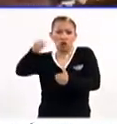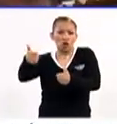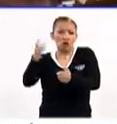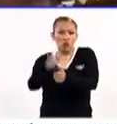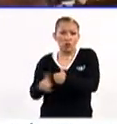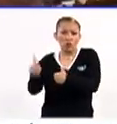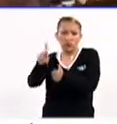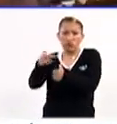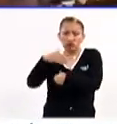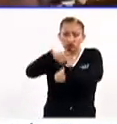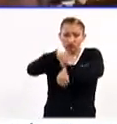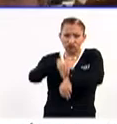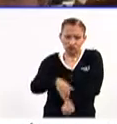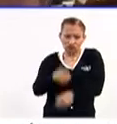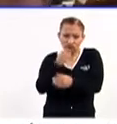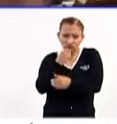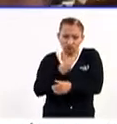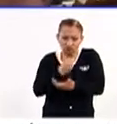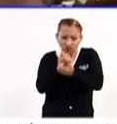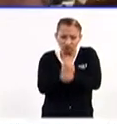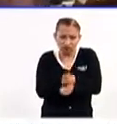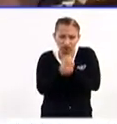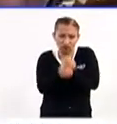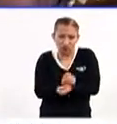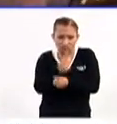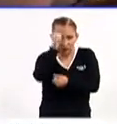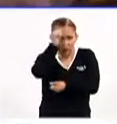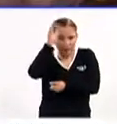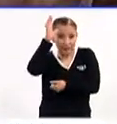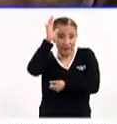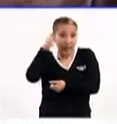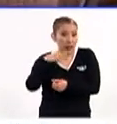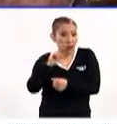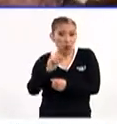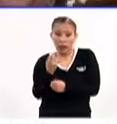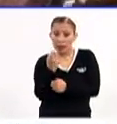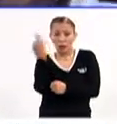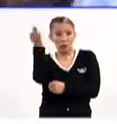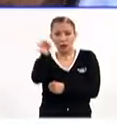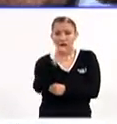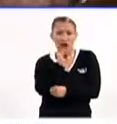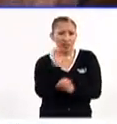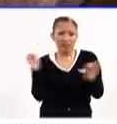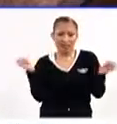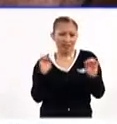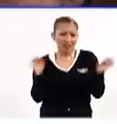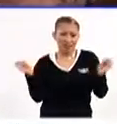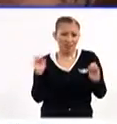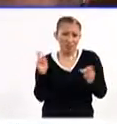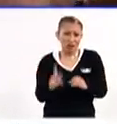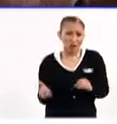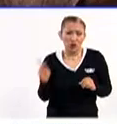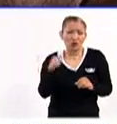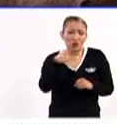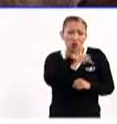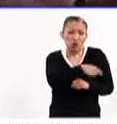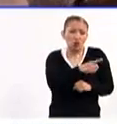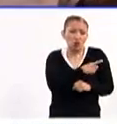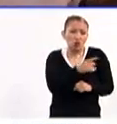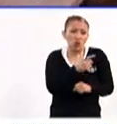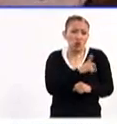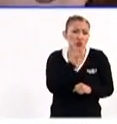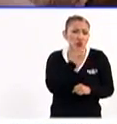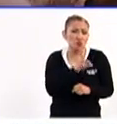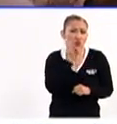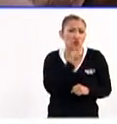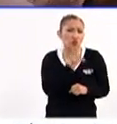de los pueblos que eran sometidos por los aztecas y por lo tanto no estaba realmente traicionando a su pueblo, sino